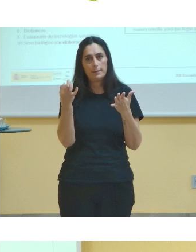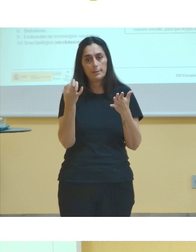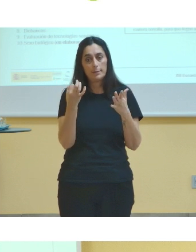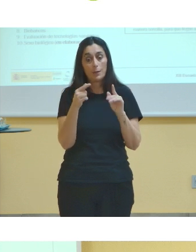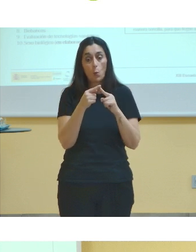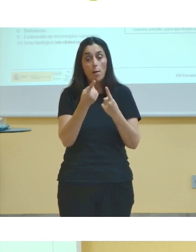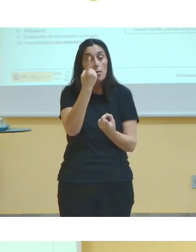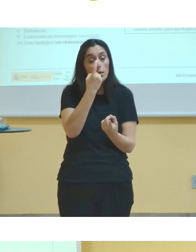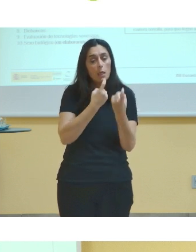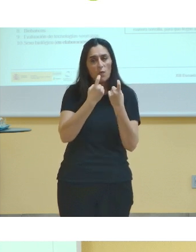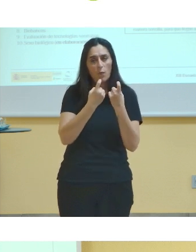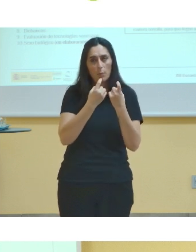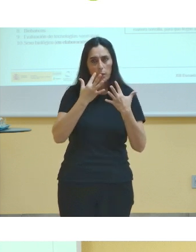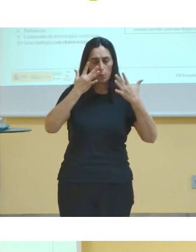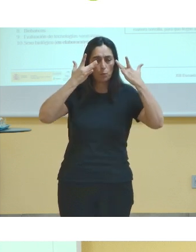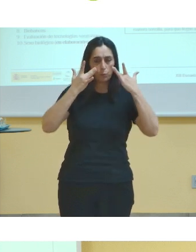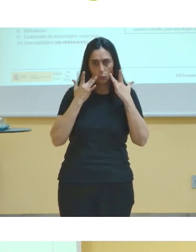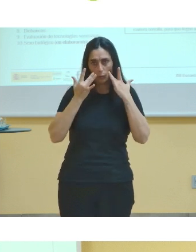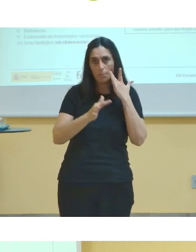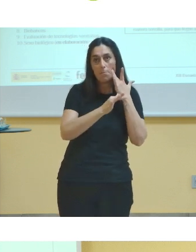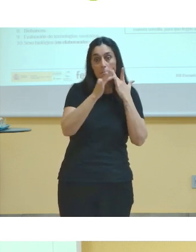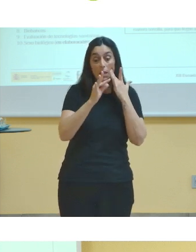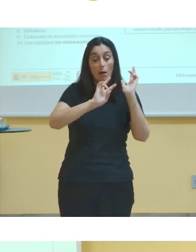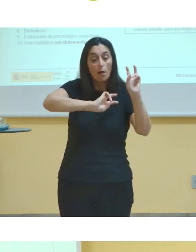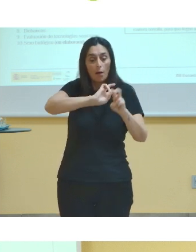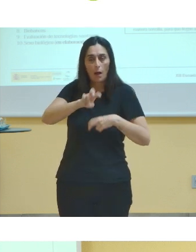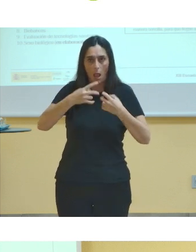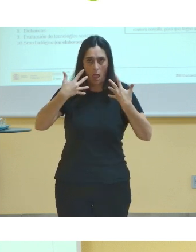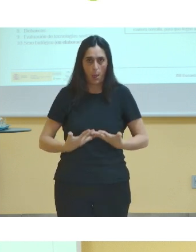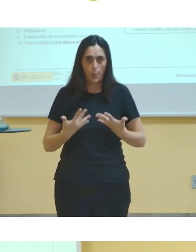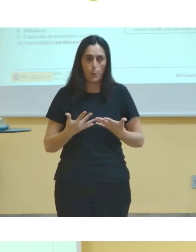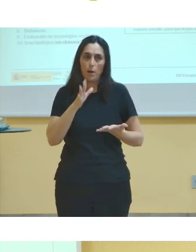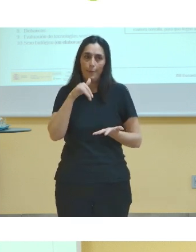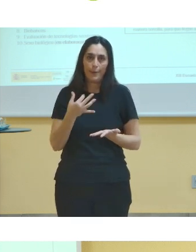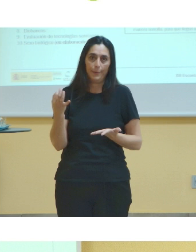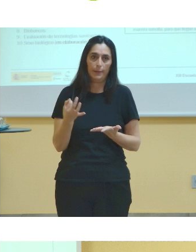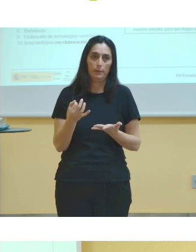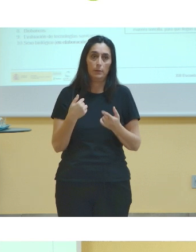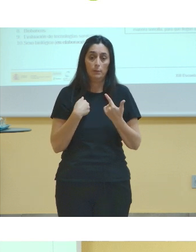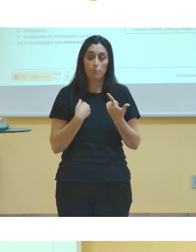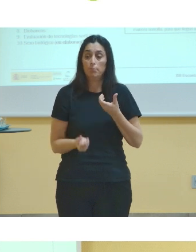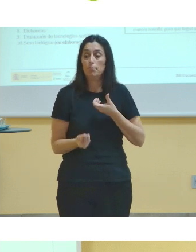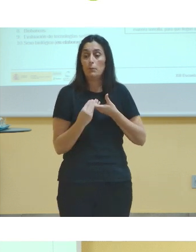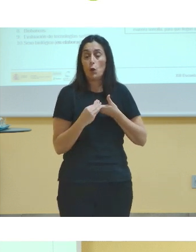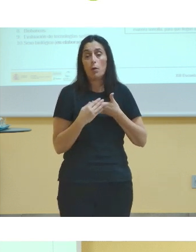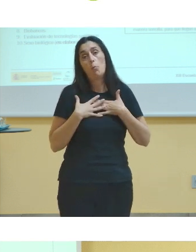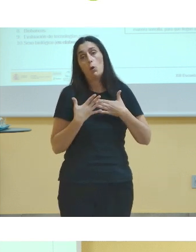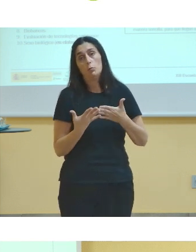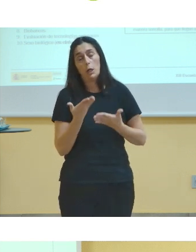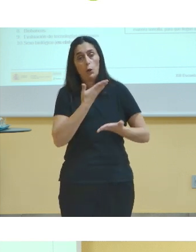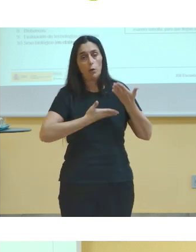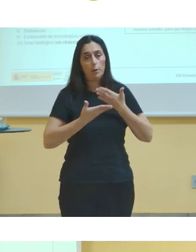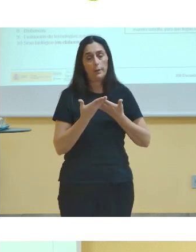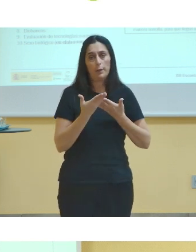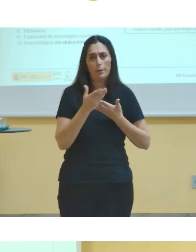la información sea rigurosa y además esté actualizada, ¿no? Entonces podemos contar con la colaboración voluntaria de un